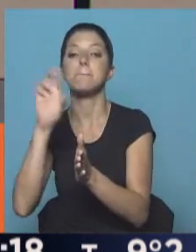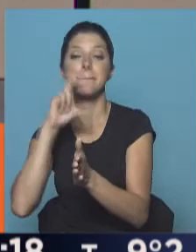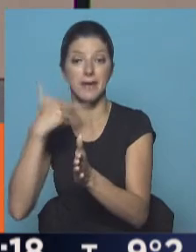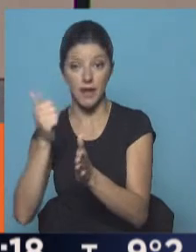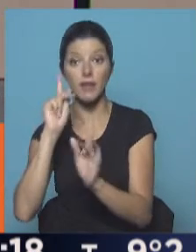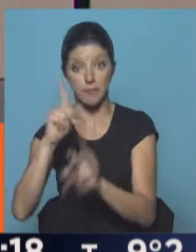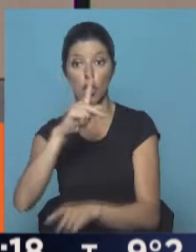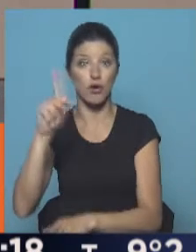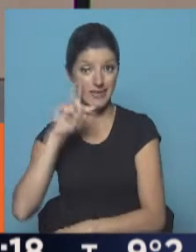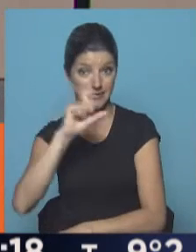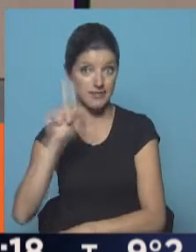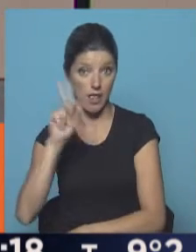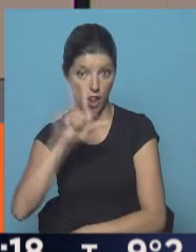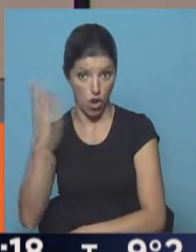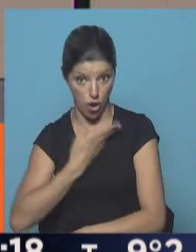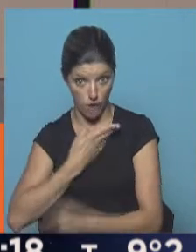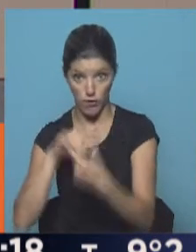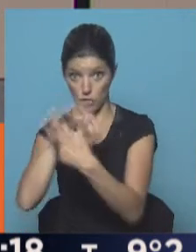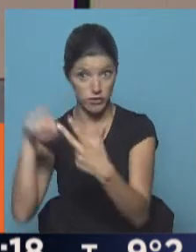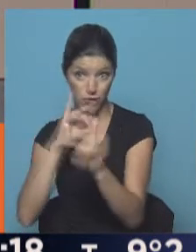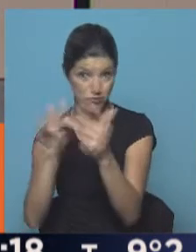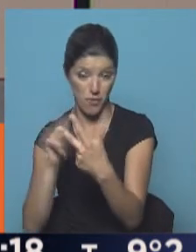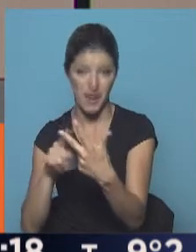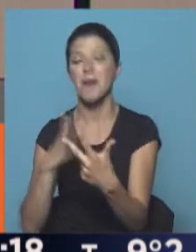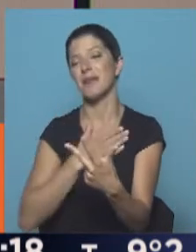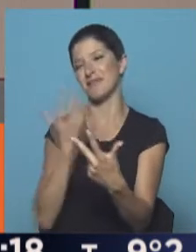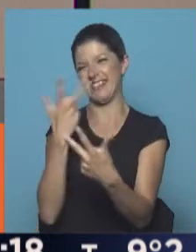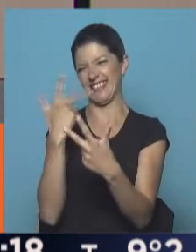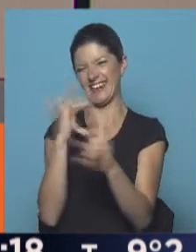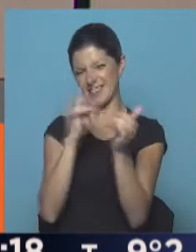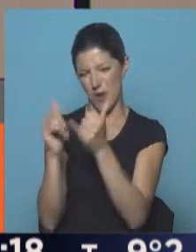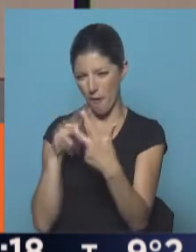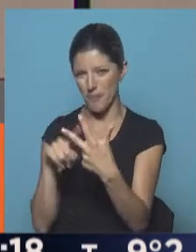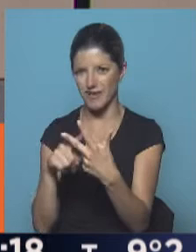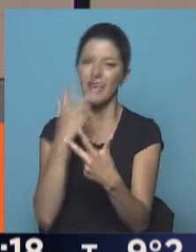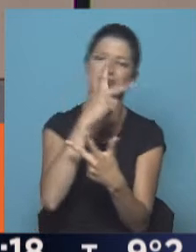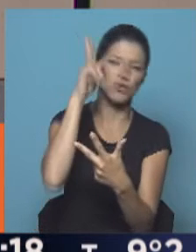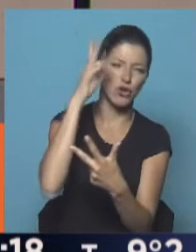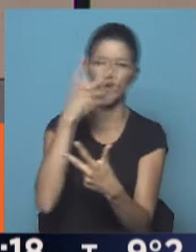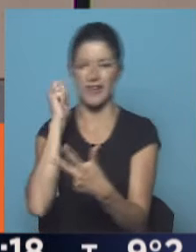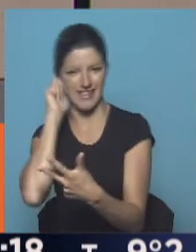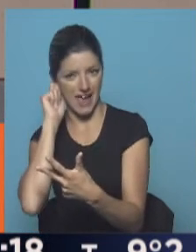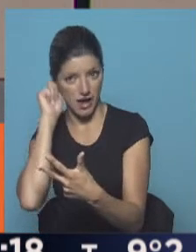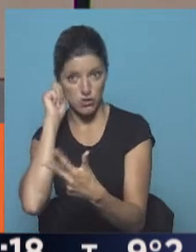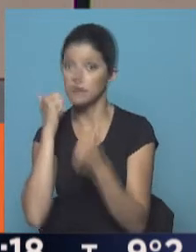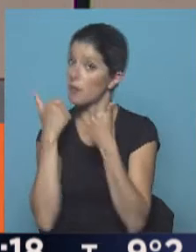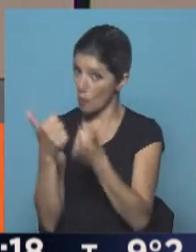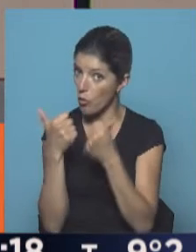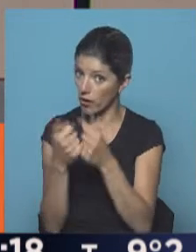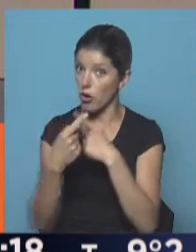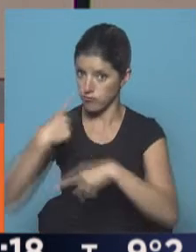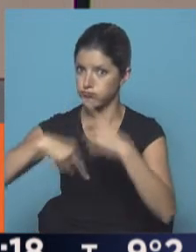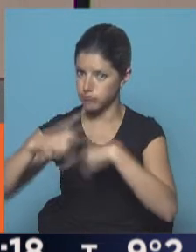Kicillof por parte del Frente de la Vida. Son tres chicos, para mí son 3 chicos, son 3 pibes de 38, 40 años, lo cual me parece fantástico el cambio